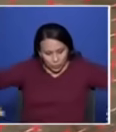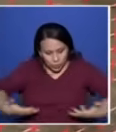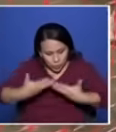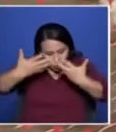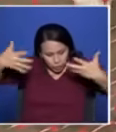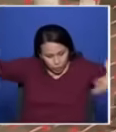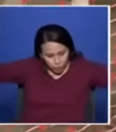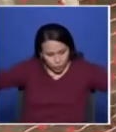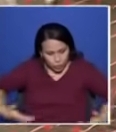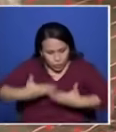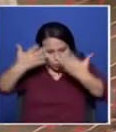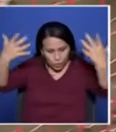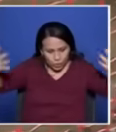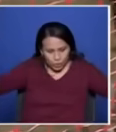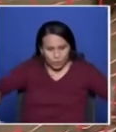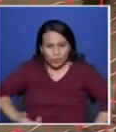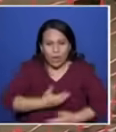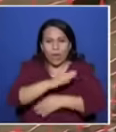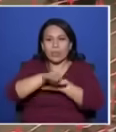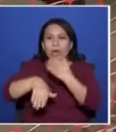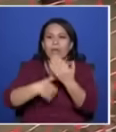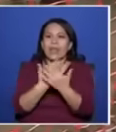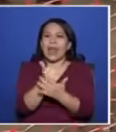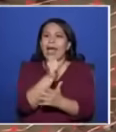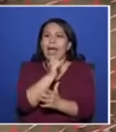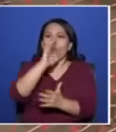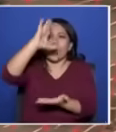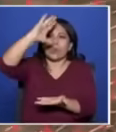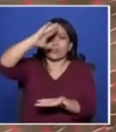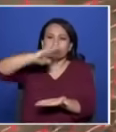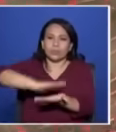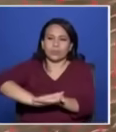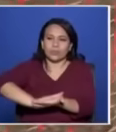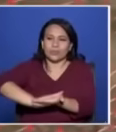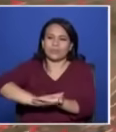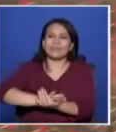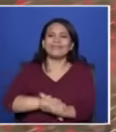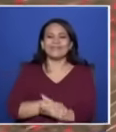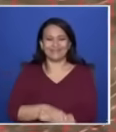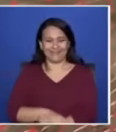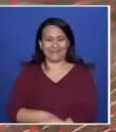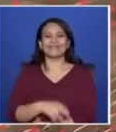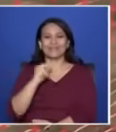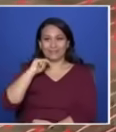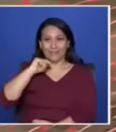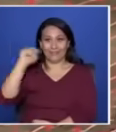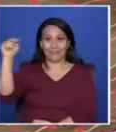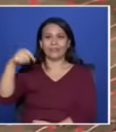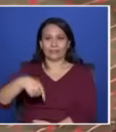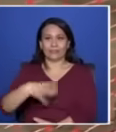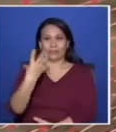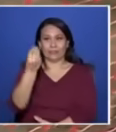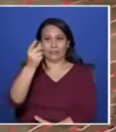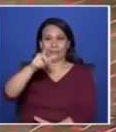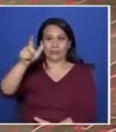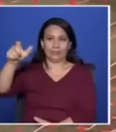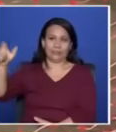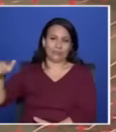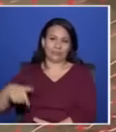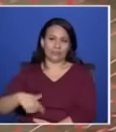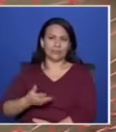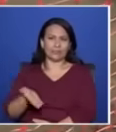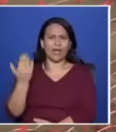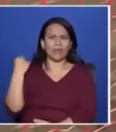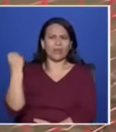cisterna que buscan mitigar las inundaciones en este sector del noroeste de Guayaquil, donde el populoso sector